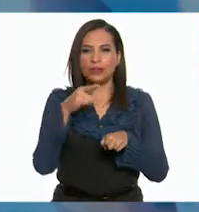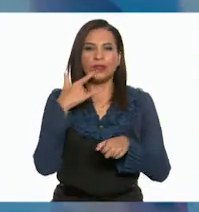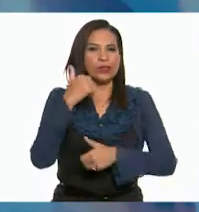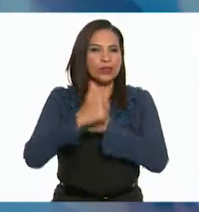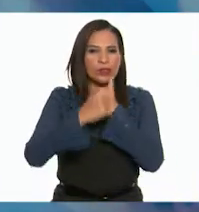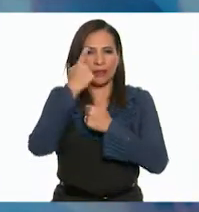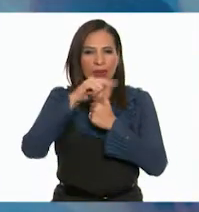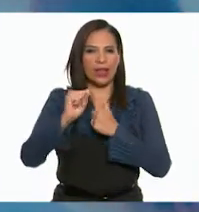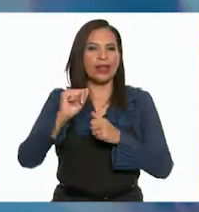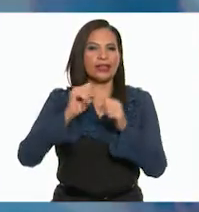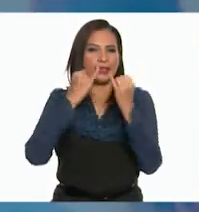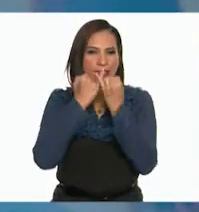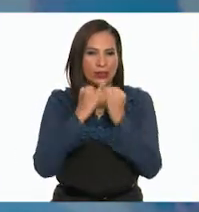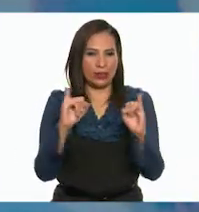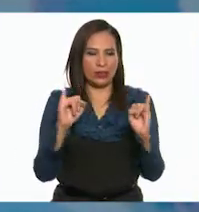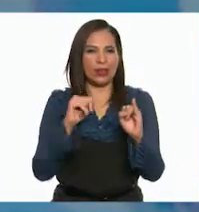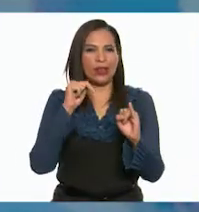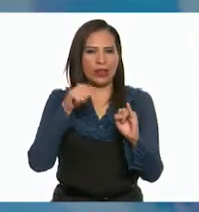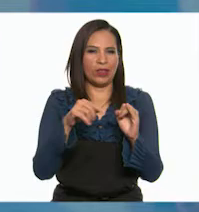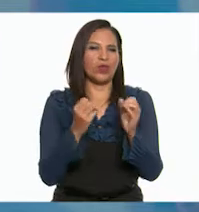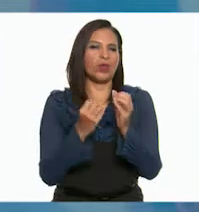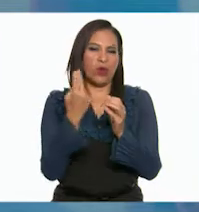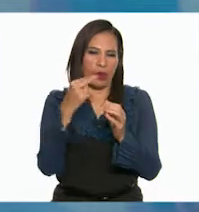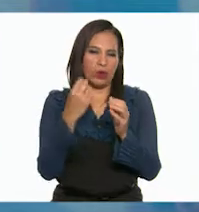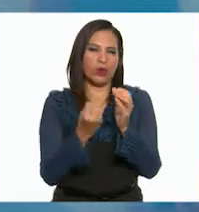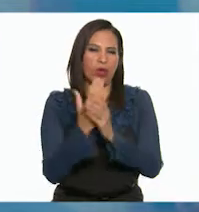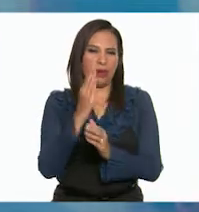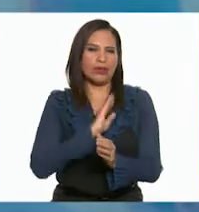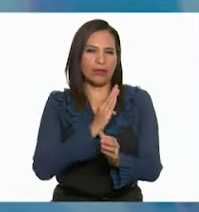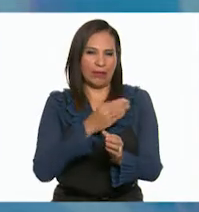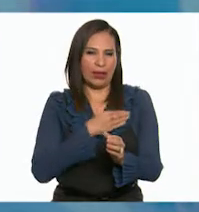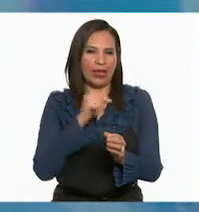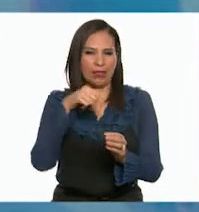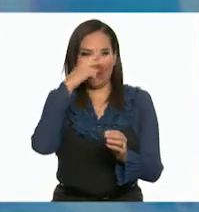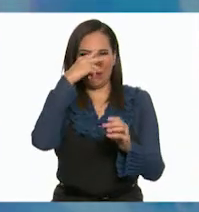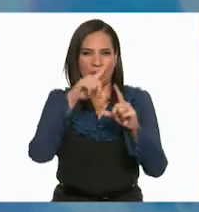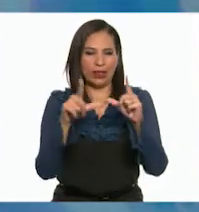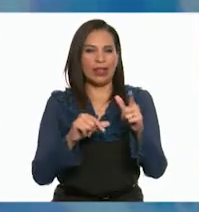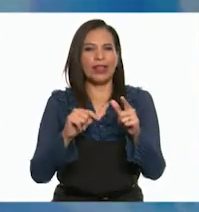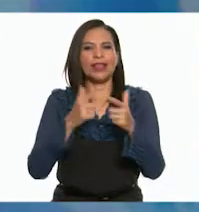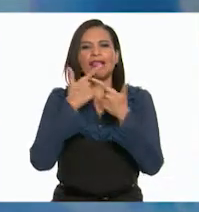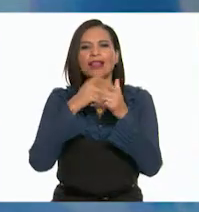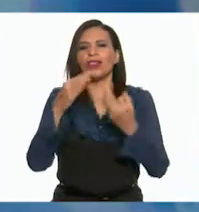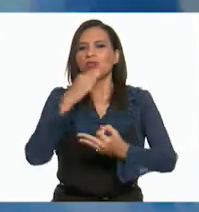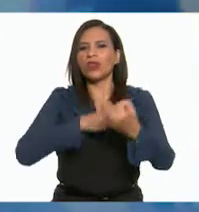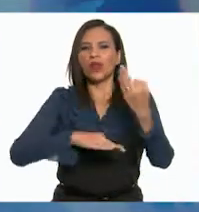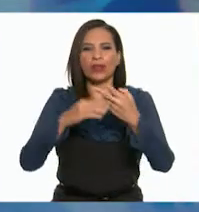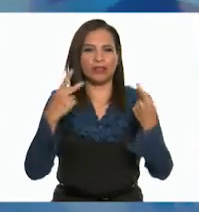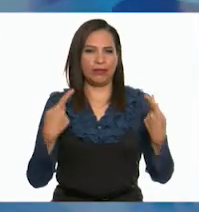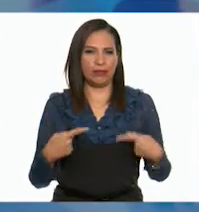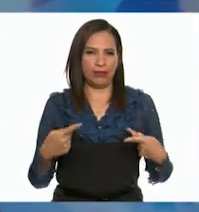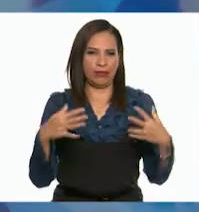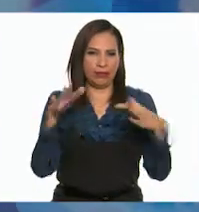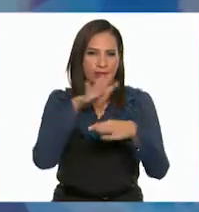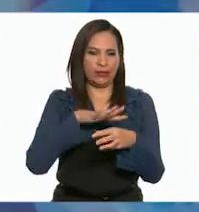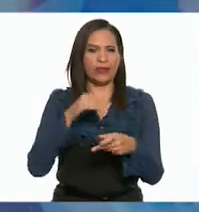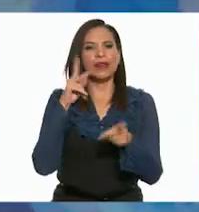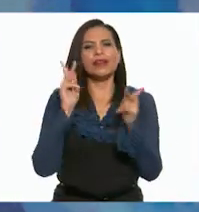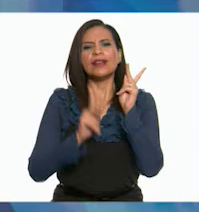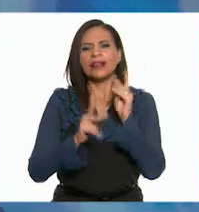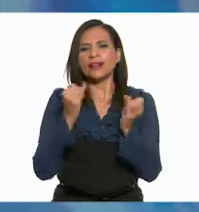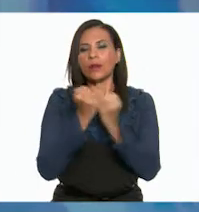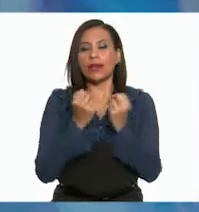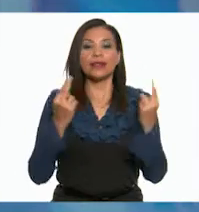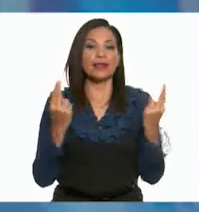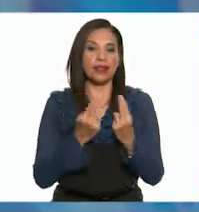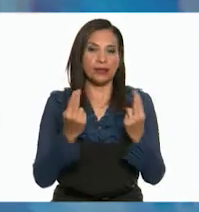por la independencia de la Nueva España y la libertad para todos sus habitantes. Y también me platicó que